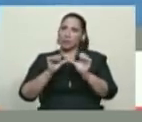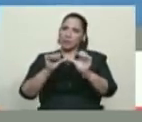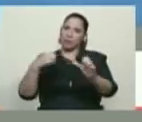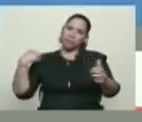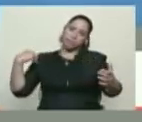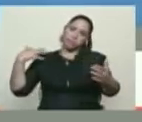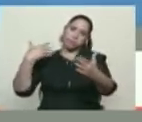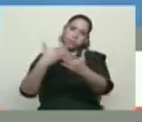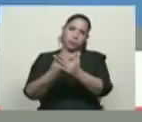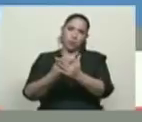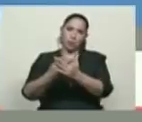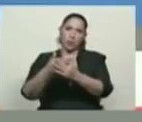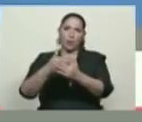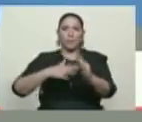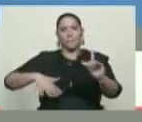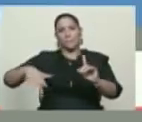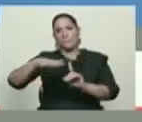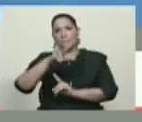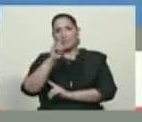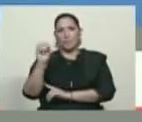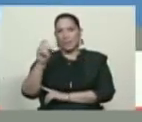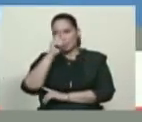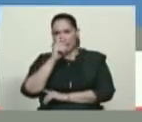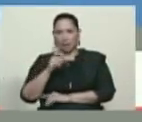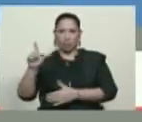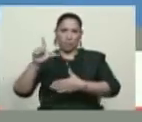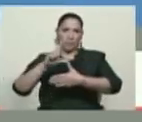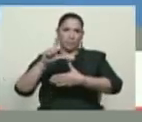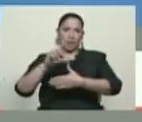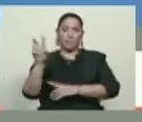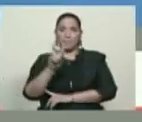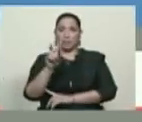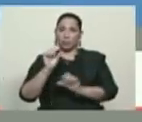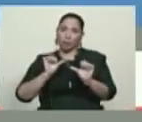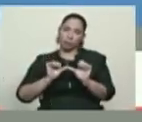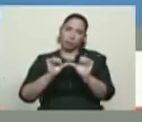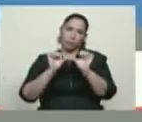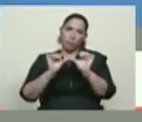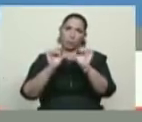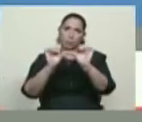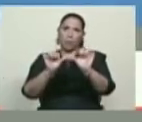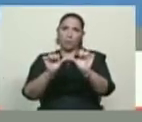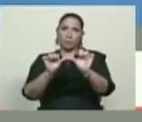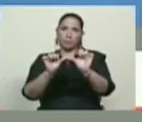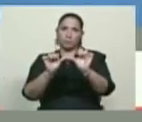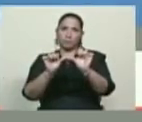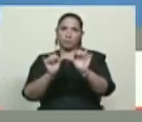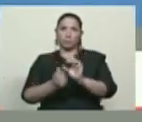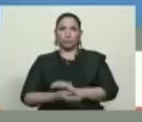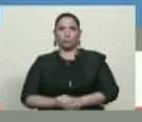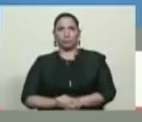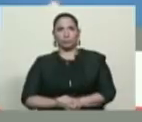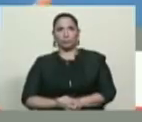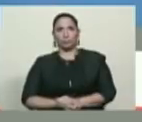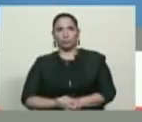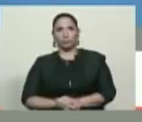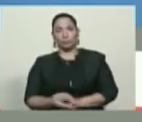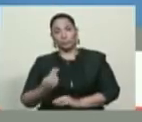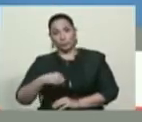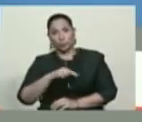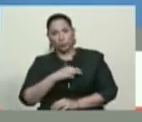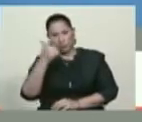últimos 20 años en América Latina y en Venezuela de manera constante y permanente. Ya hemos pasado